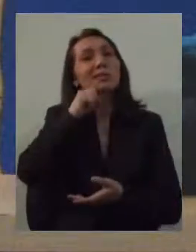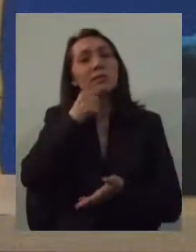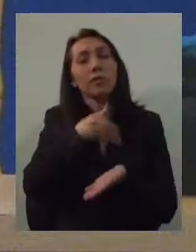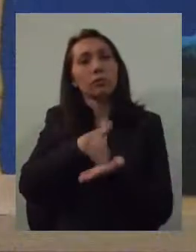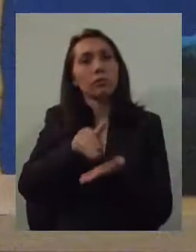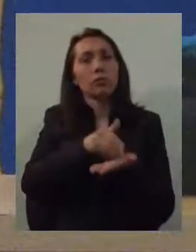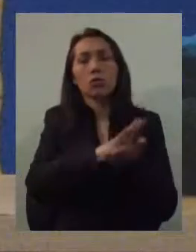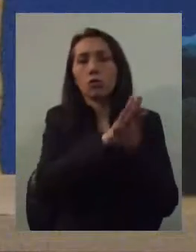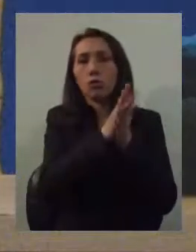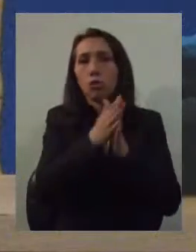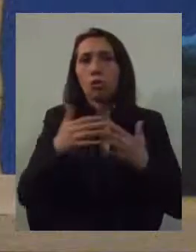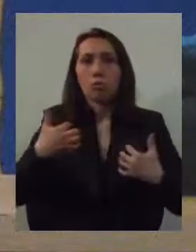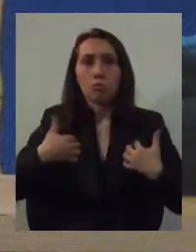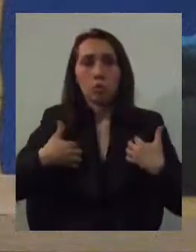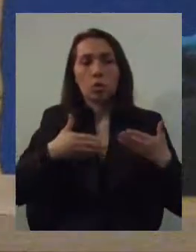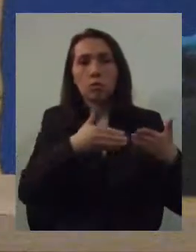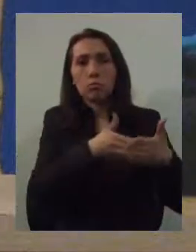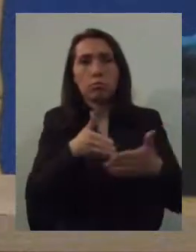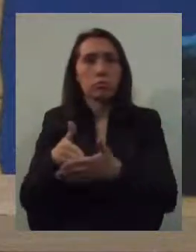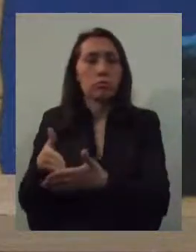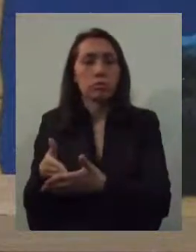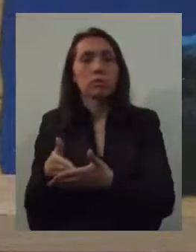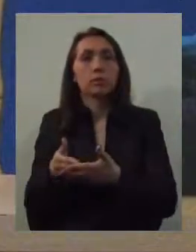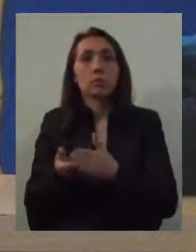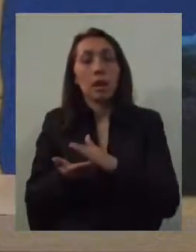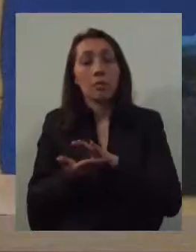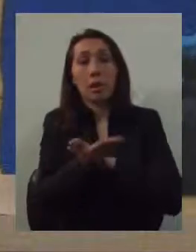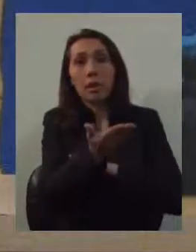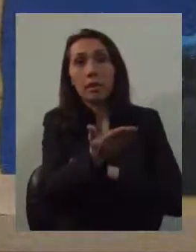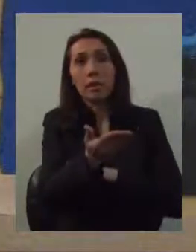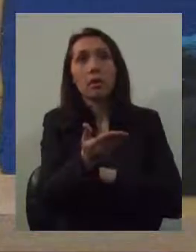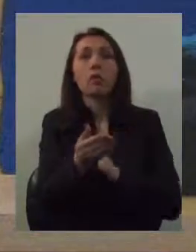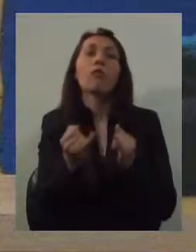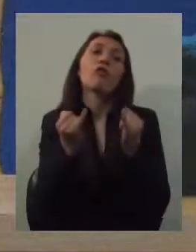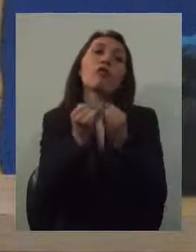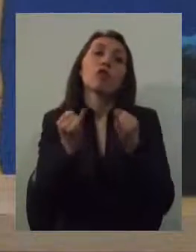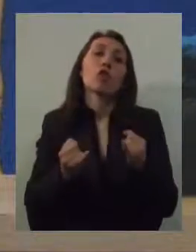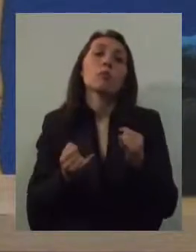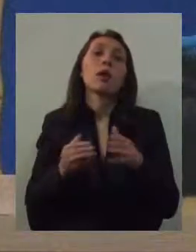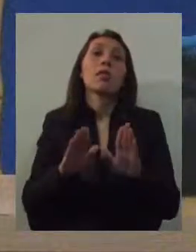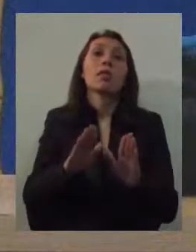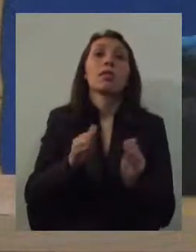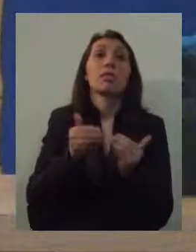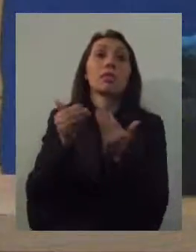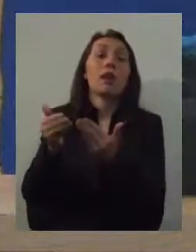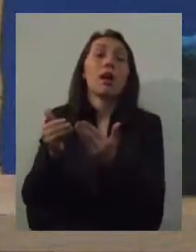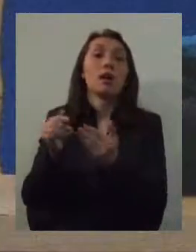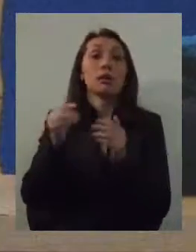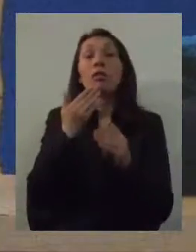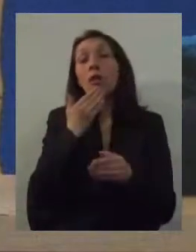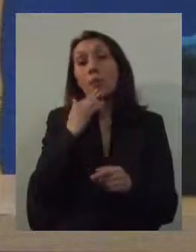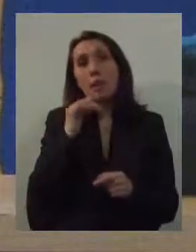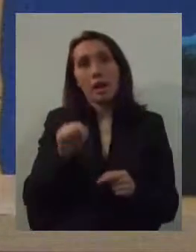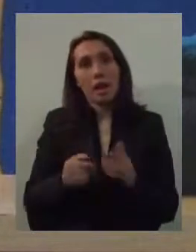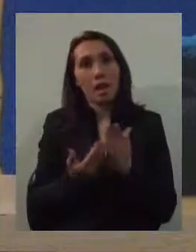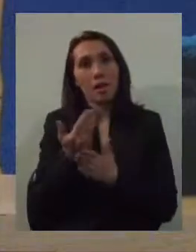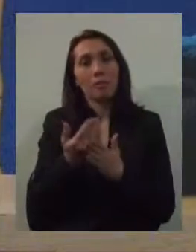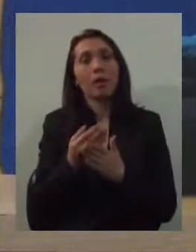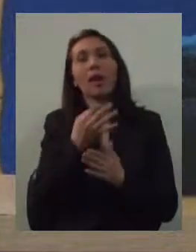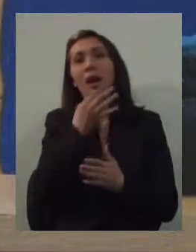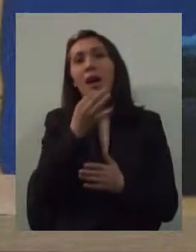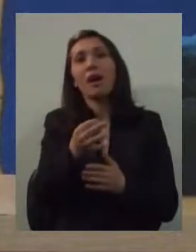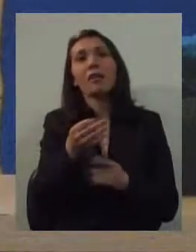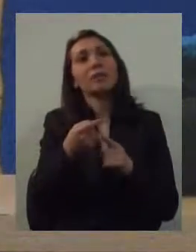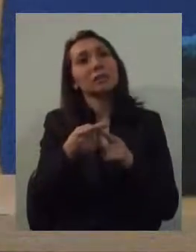los obstáculos, sea por vía de transmisión, o sea del modo de transmisión, que también esta mañana se había hecho referencia